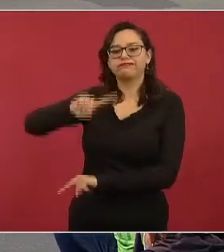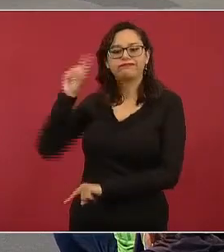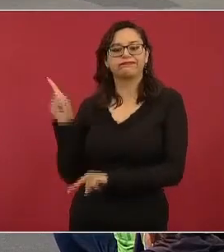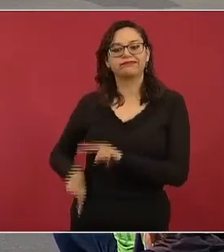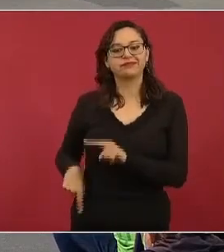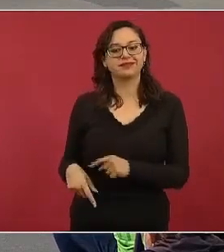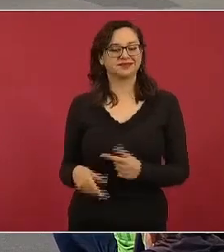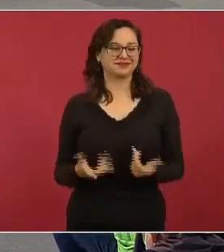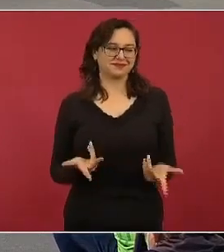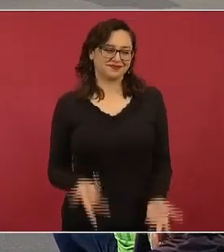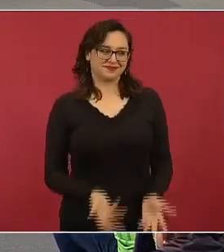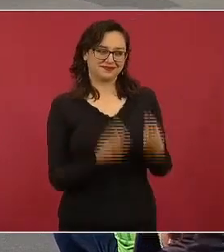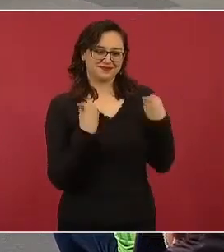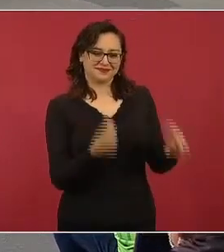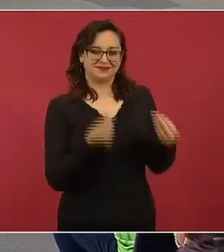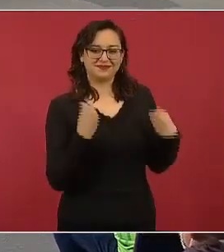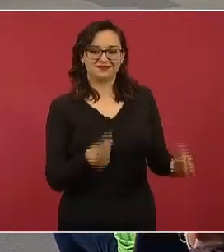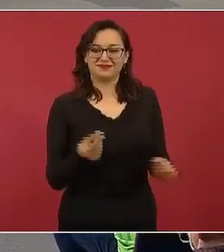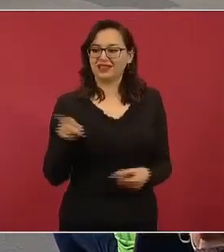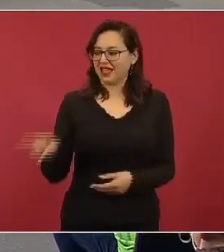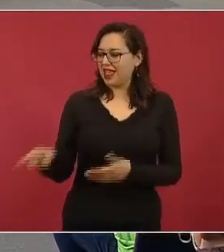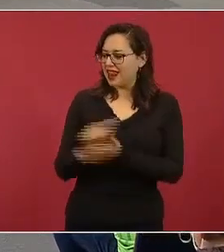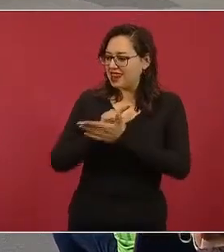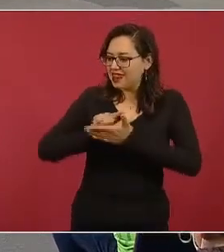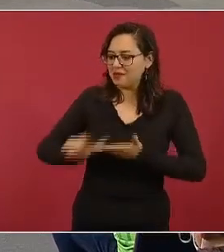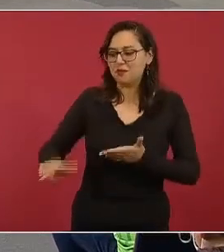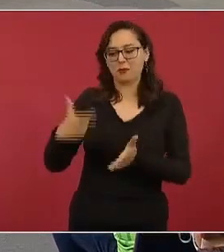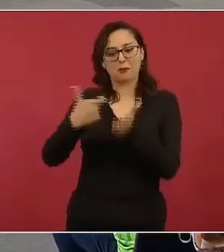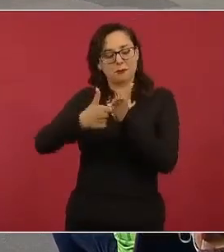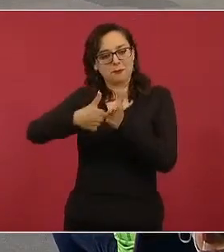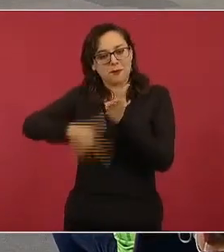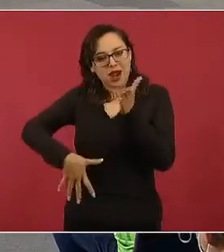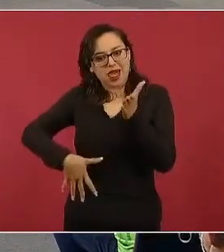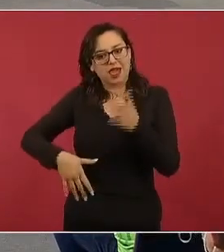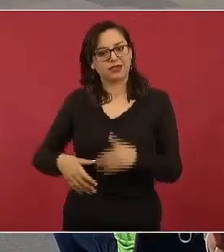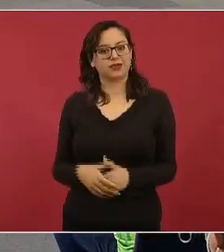cuando es lo más limpio que hay y lo más barato.